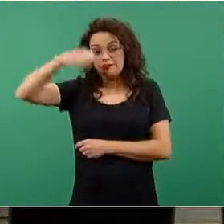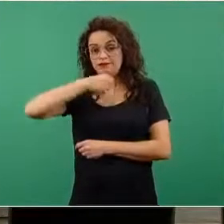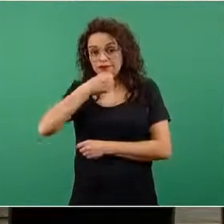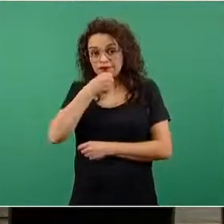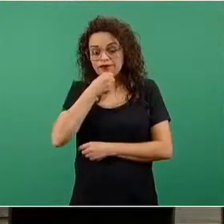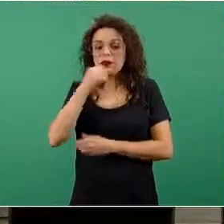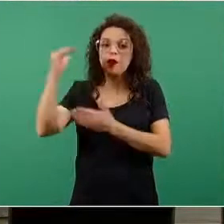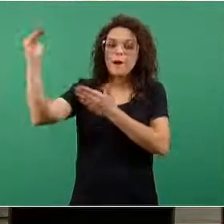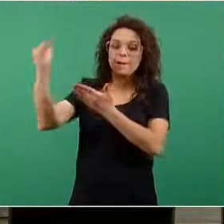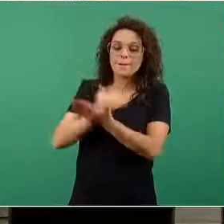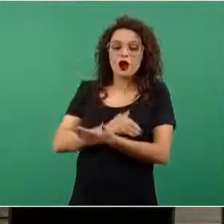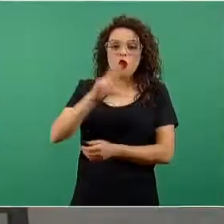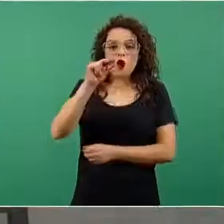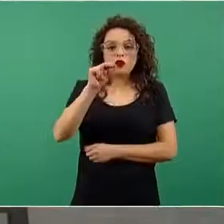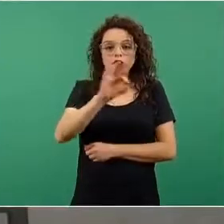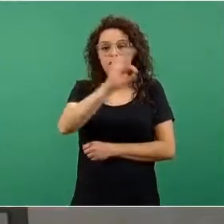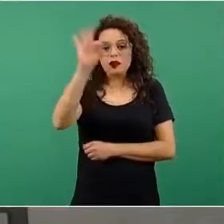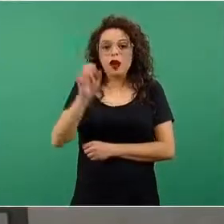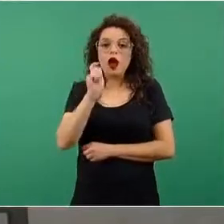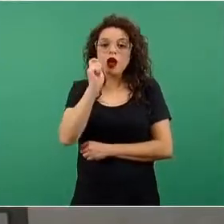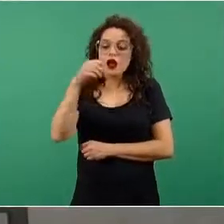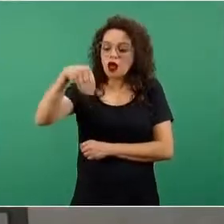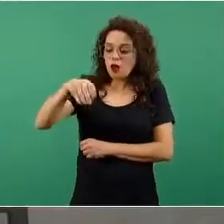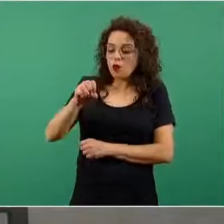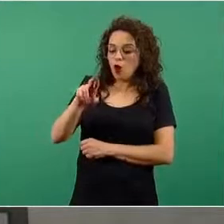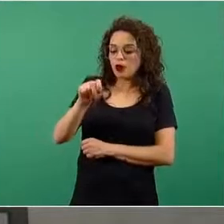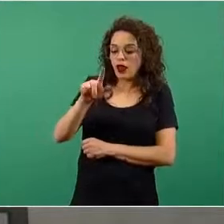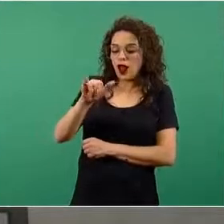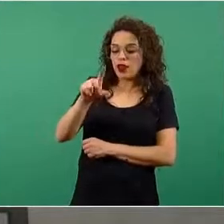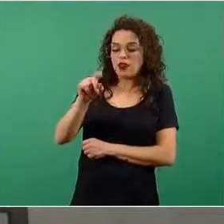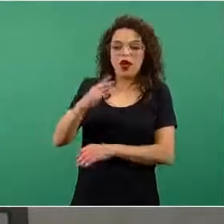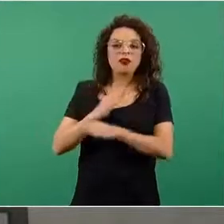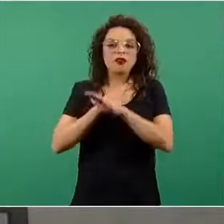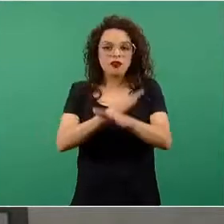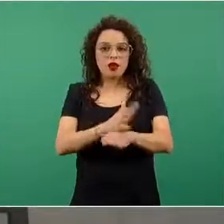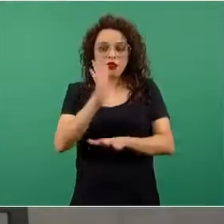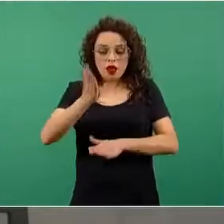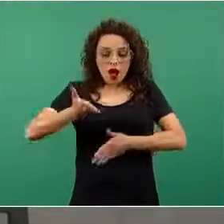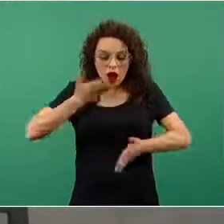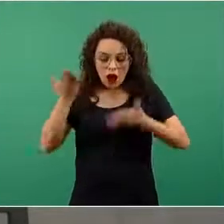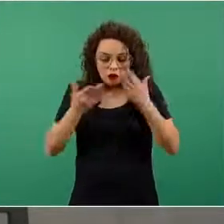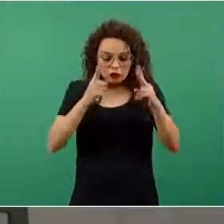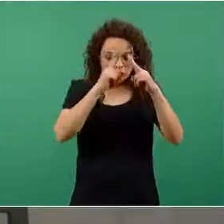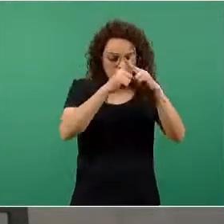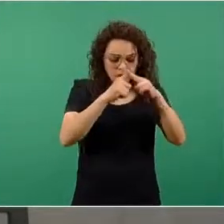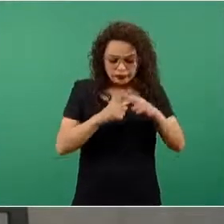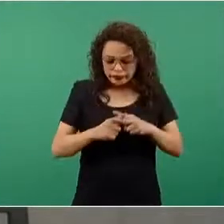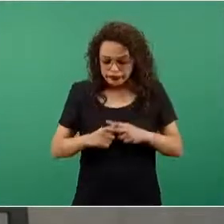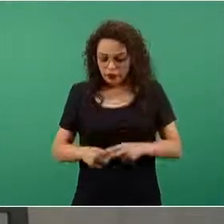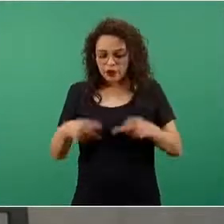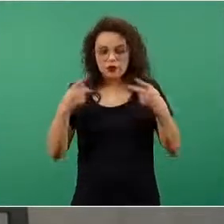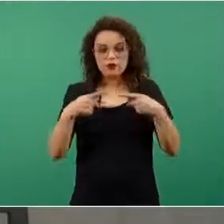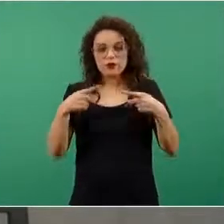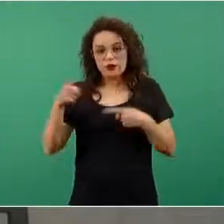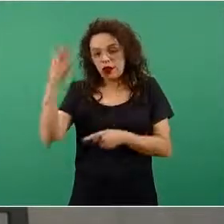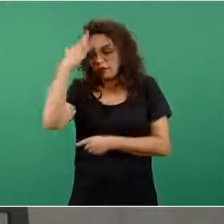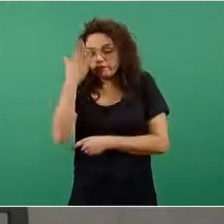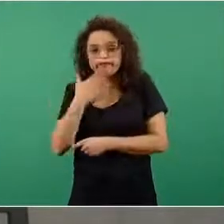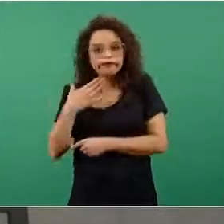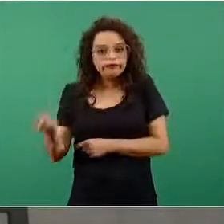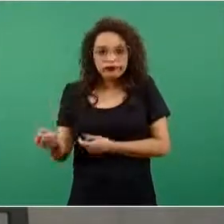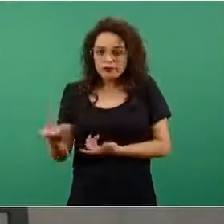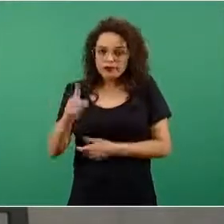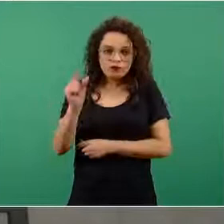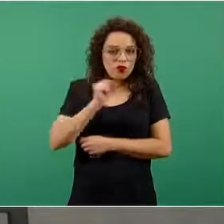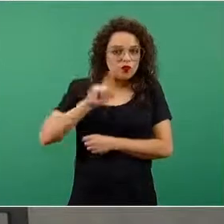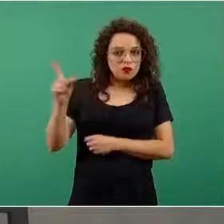mortalidad por COVID, de acuerdo con los estudios científicos de modelación matemática que han hecho las personas expertas que